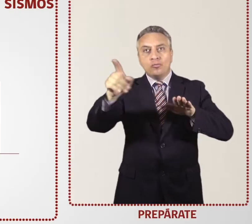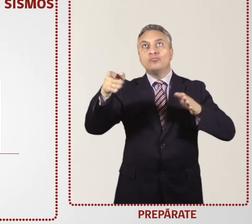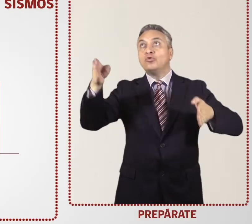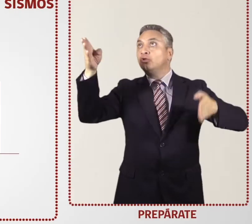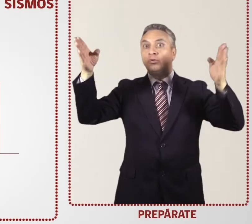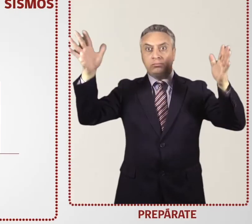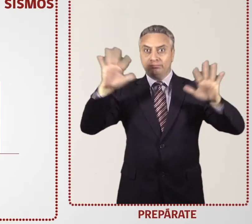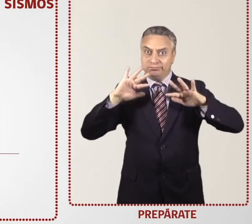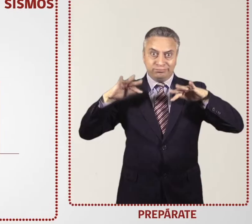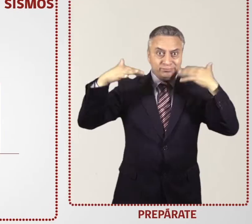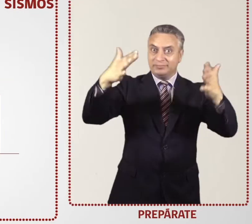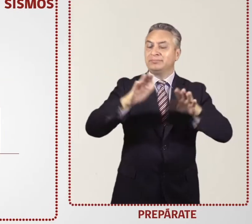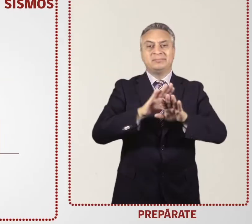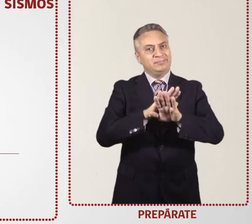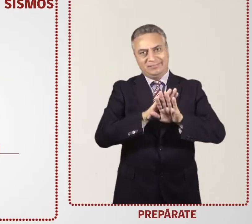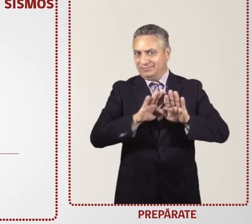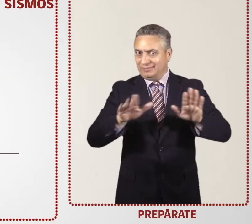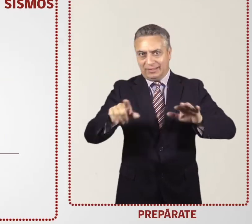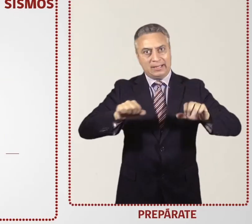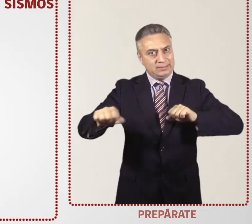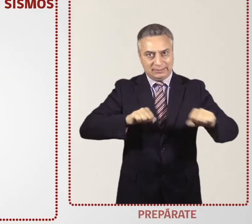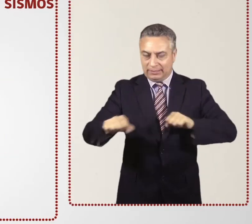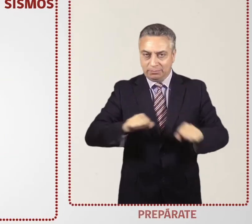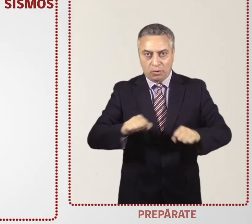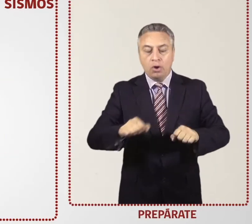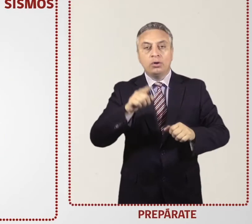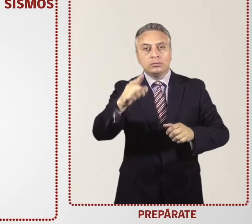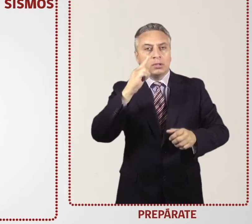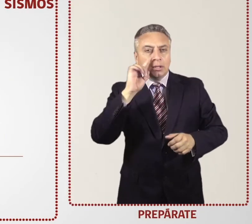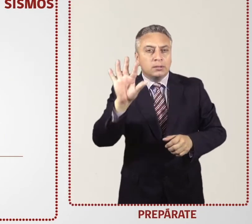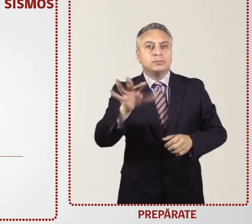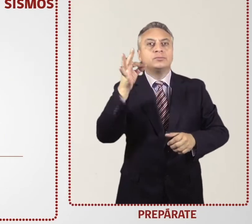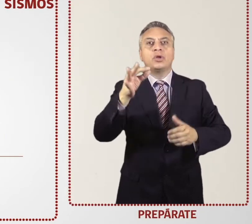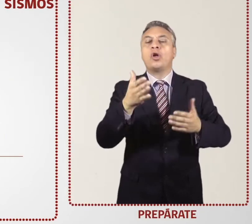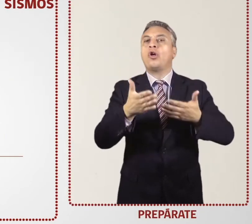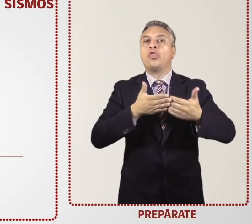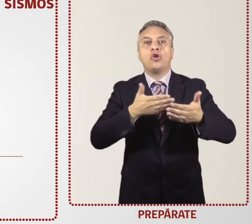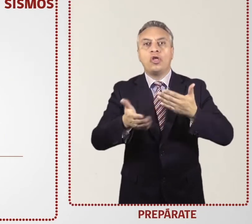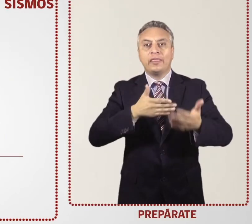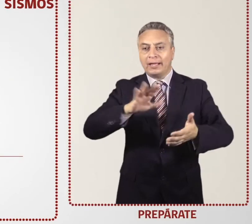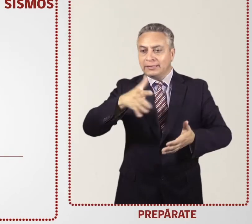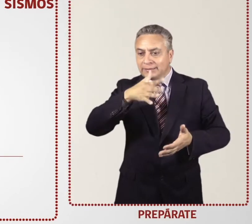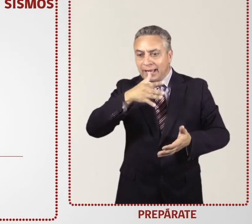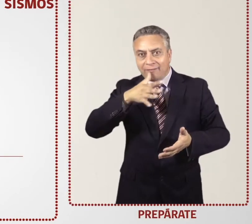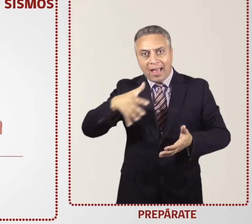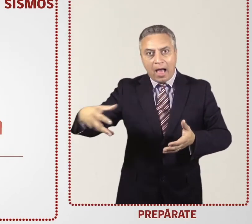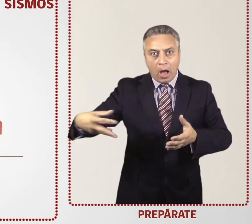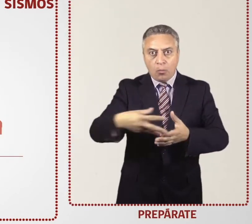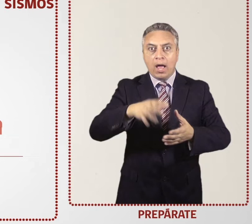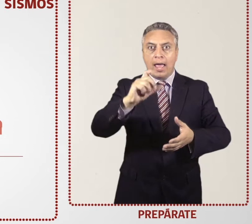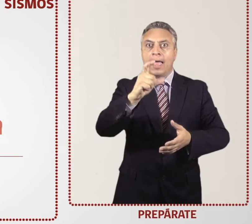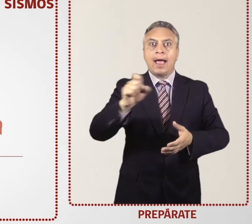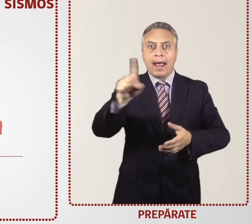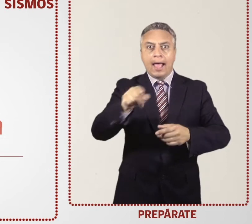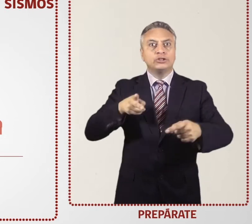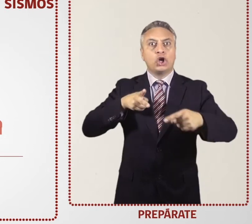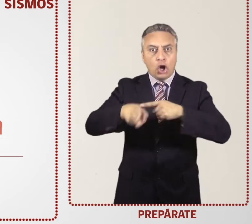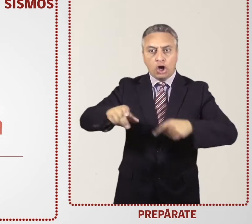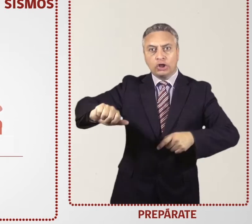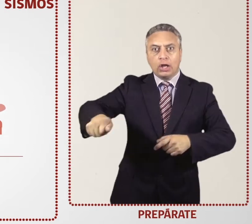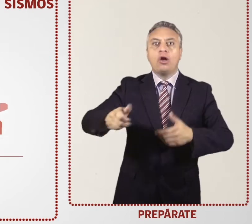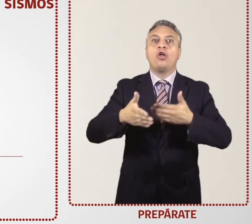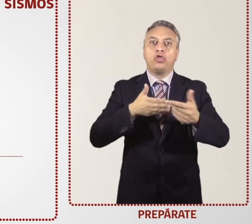o el cielo para que no se vuelquen durante un sismo. Identifica dónde están las llaves del agua, de corte general de gas y